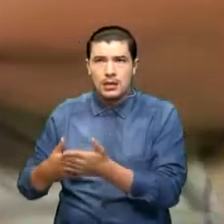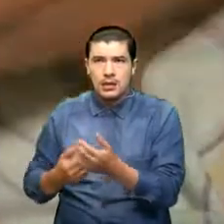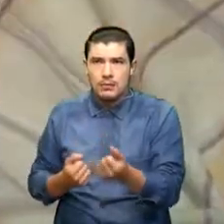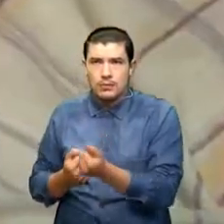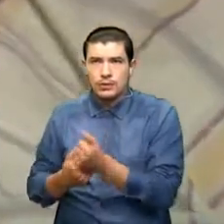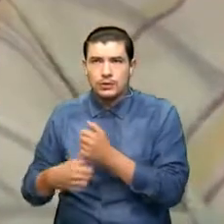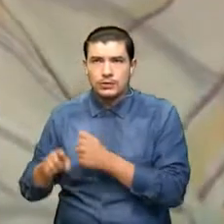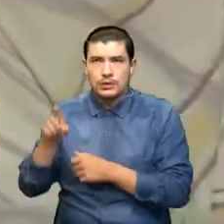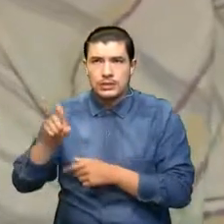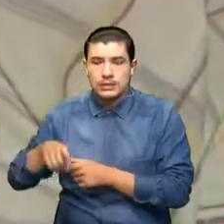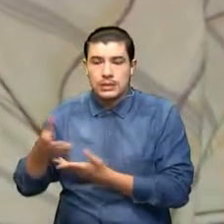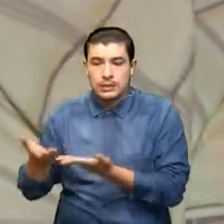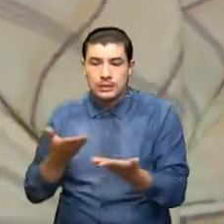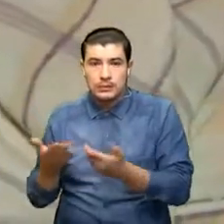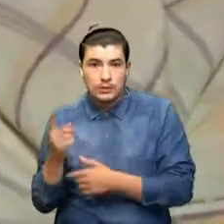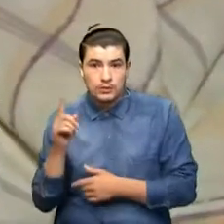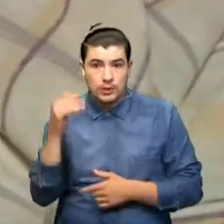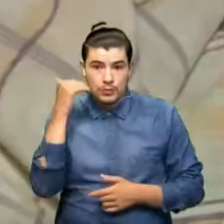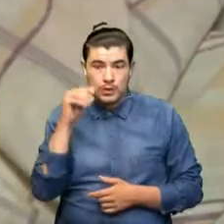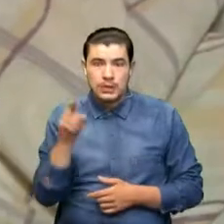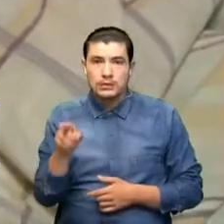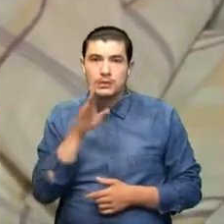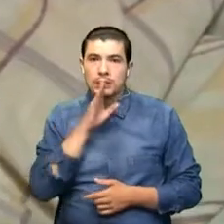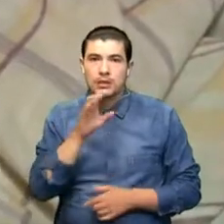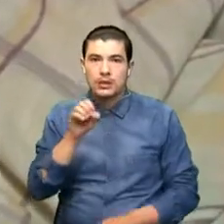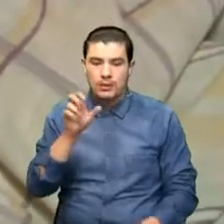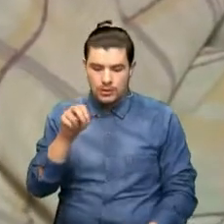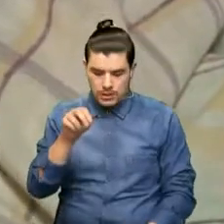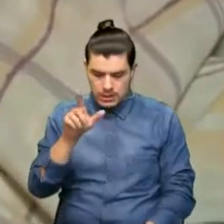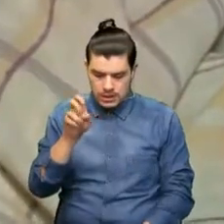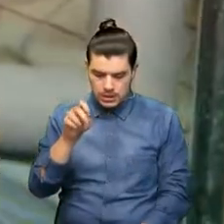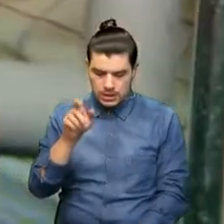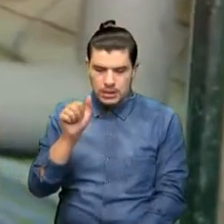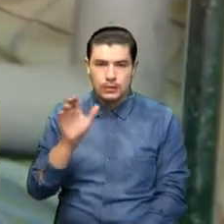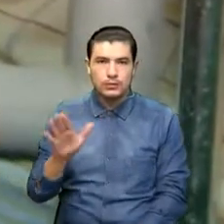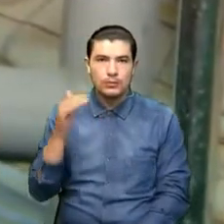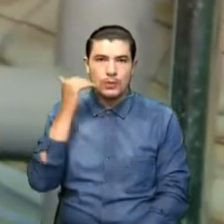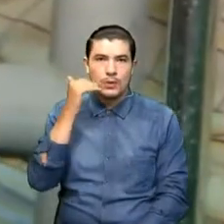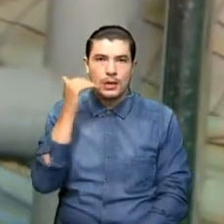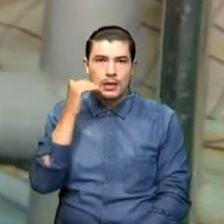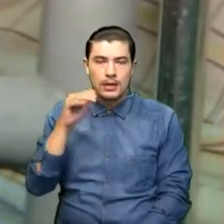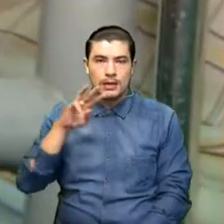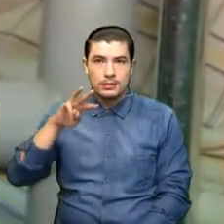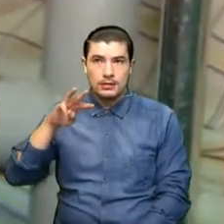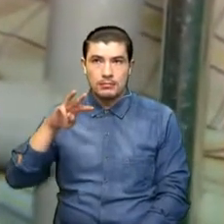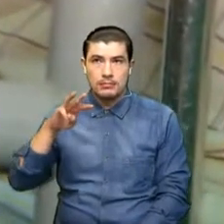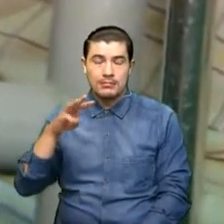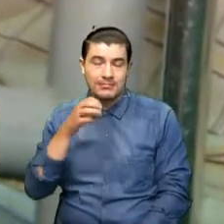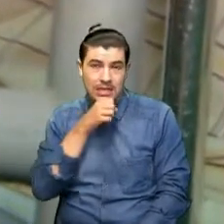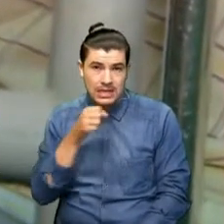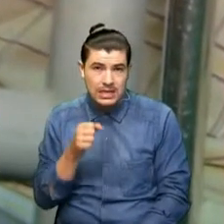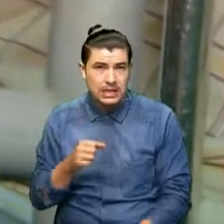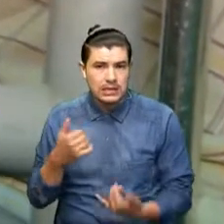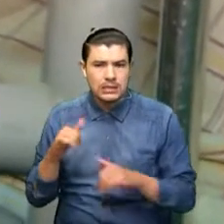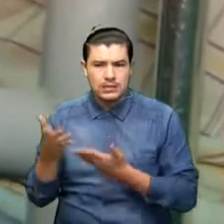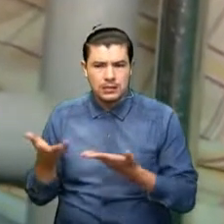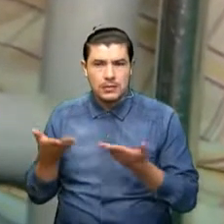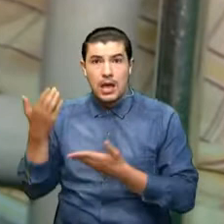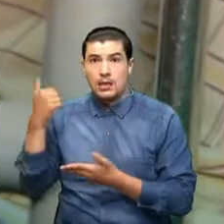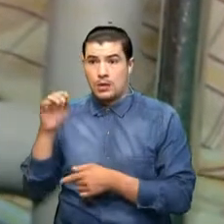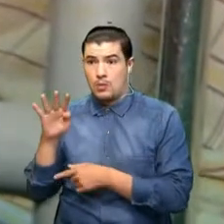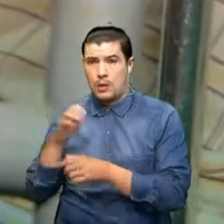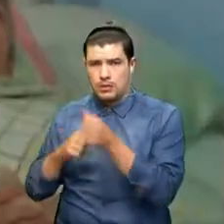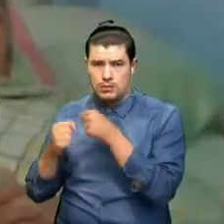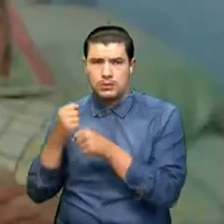servicio una de esas pacientes es o linda en carita una mujer de la tercera edad que cuenta con el servicio desde hace ya casi cuatro años